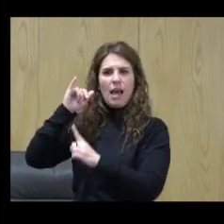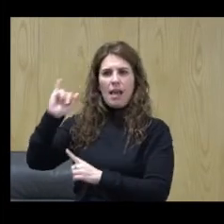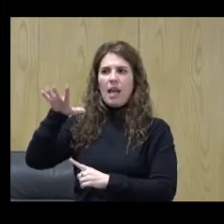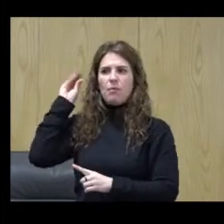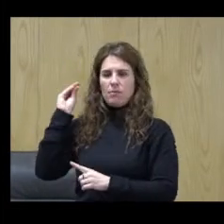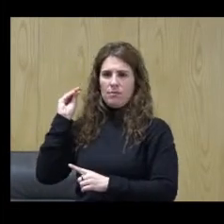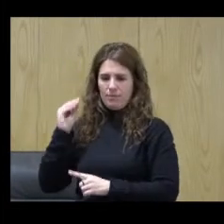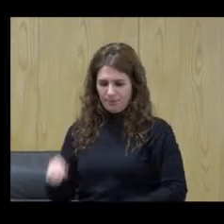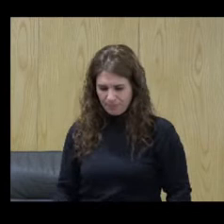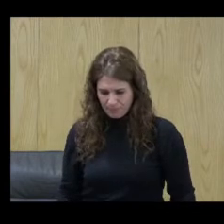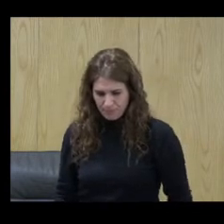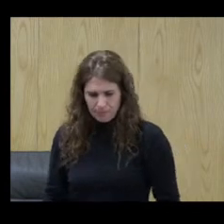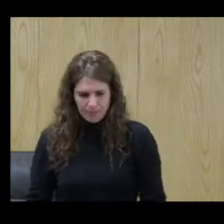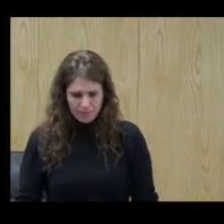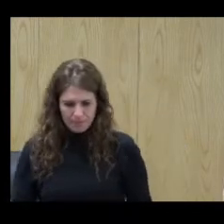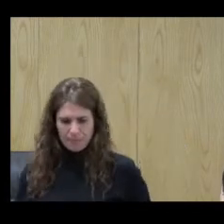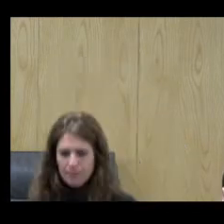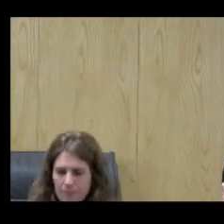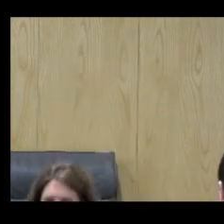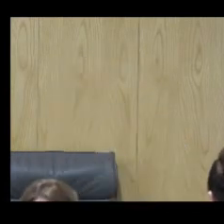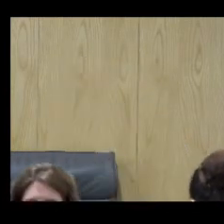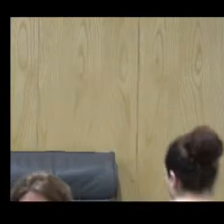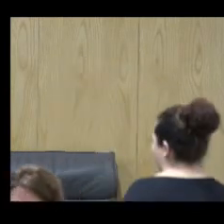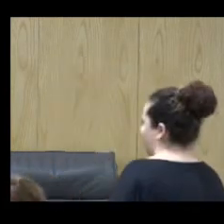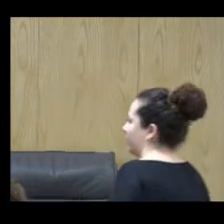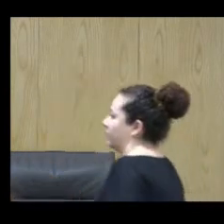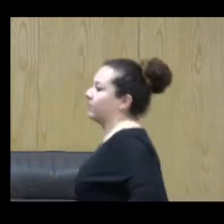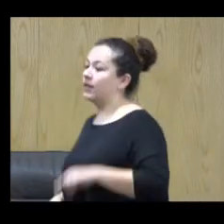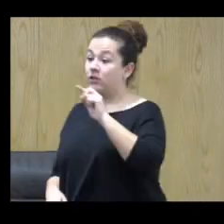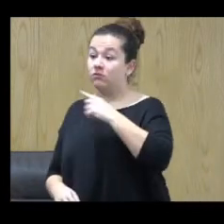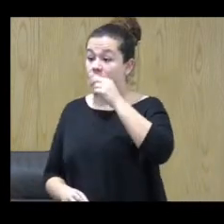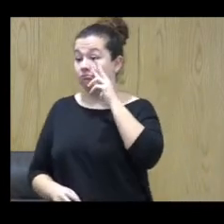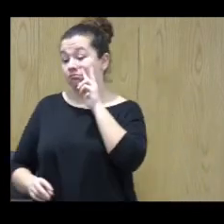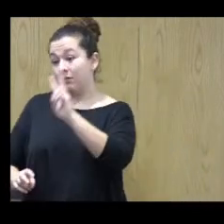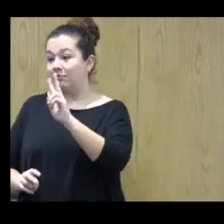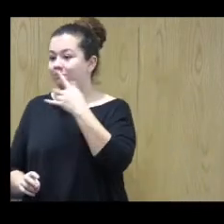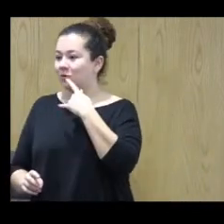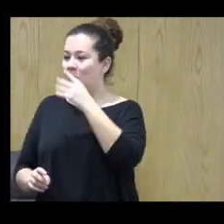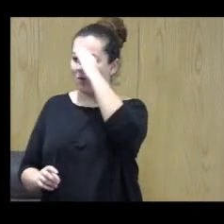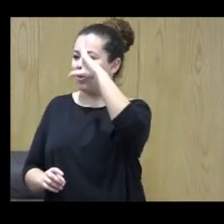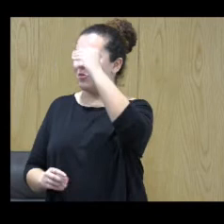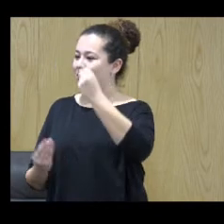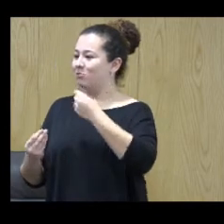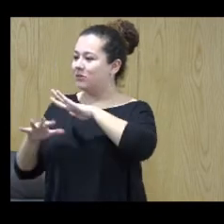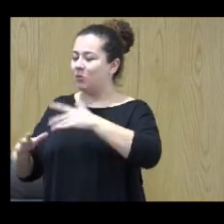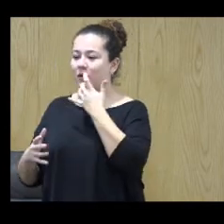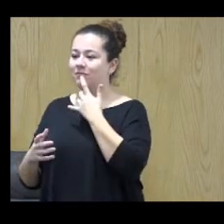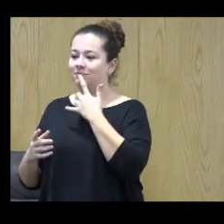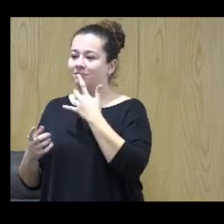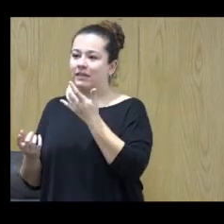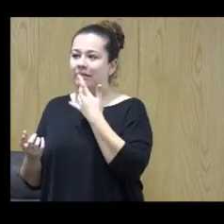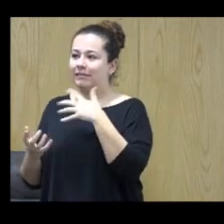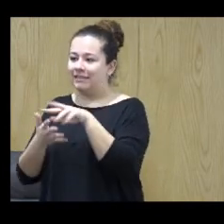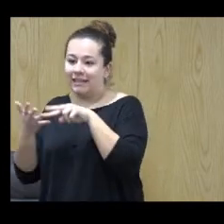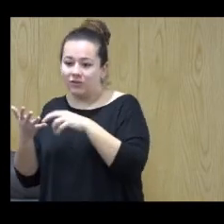o no. Esto, si te das cuenta, estos tipos de conocimientos están muy presentes en algún tipo de género de texto, como son toda